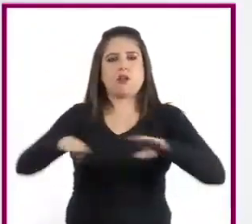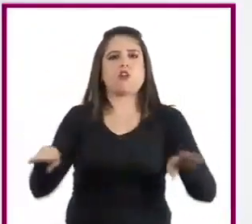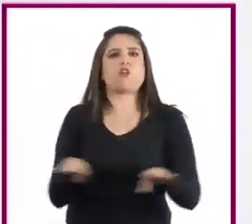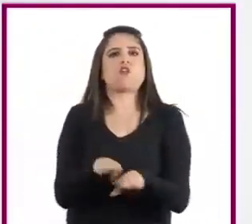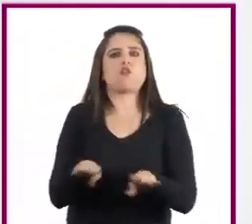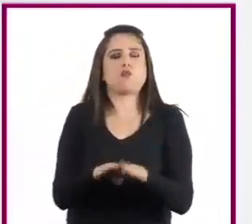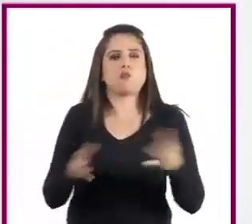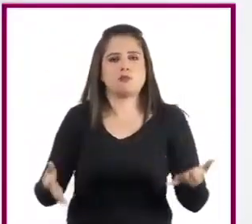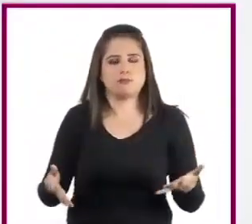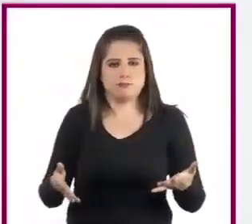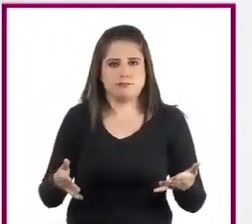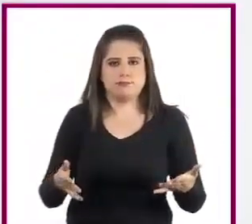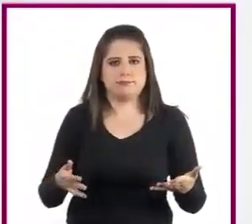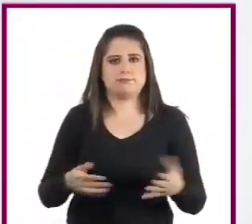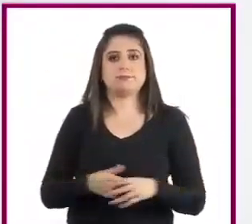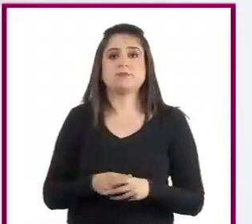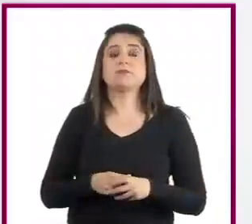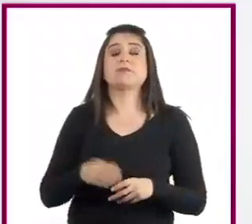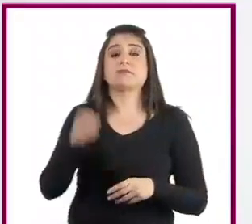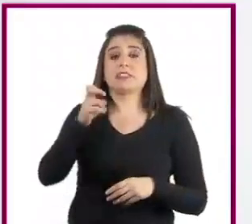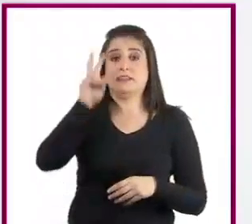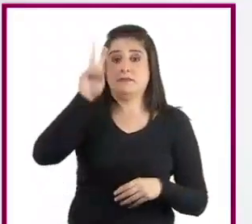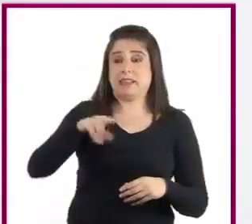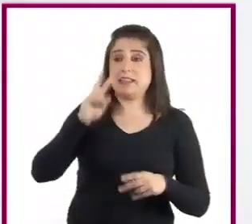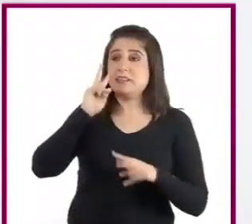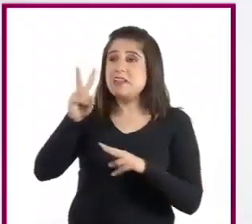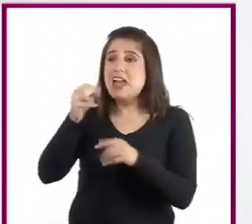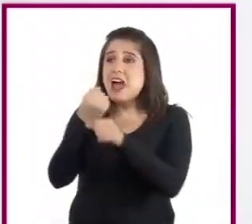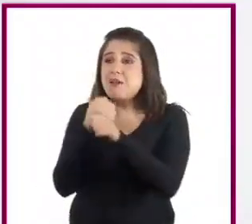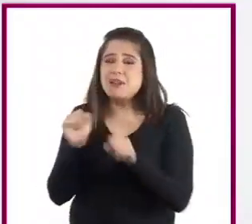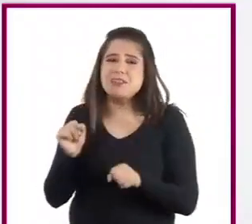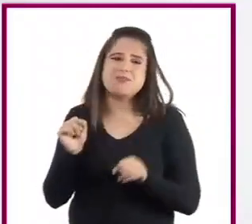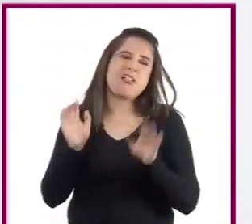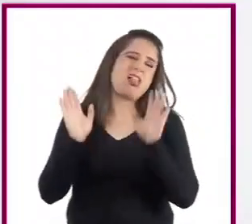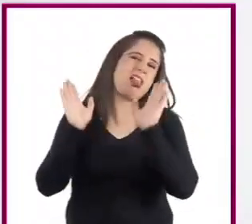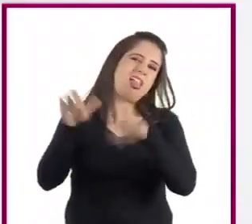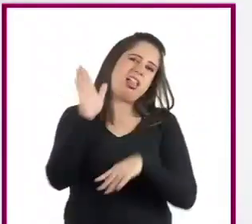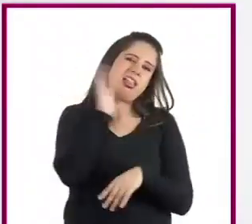eres indiferente para ellos, que no tienes nada interesante que decir.